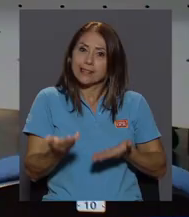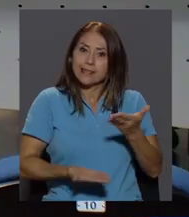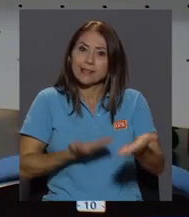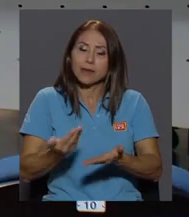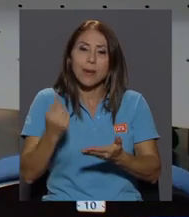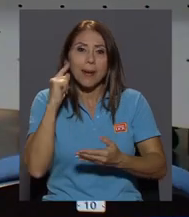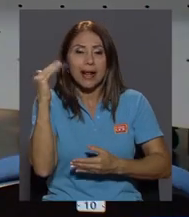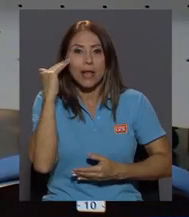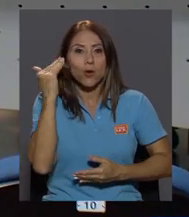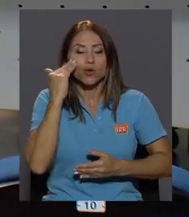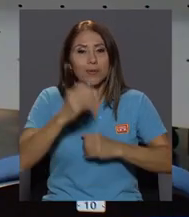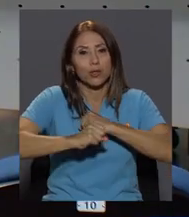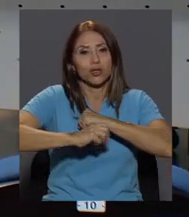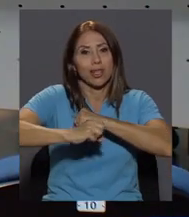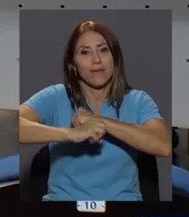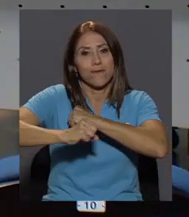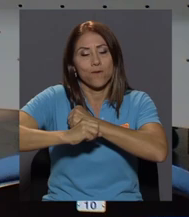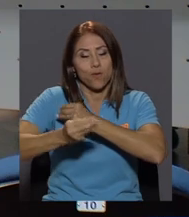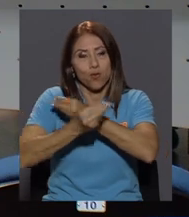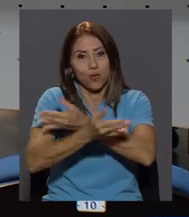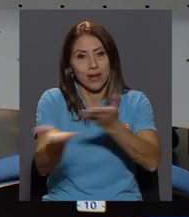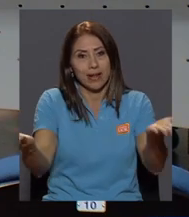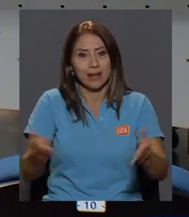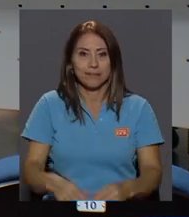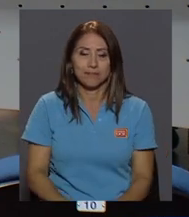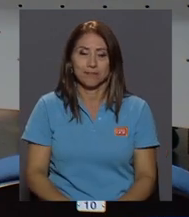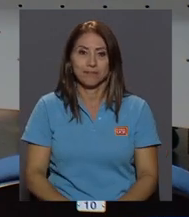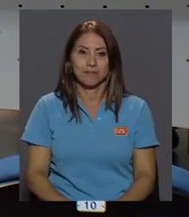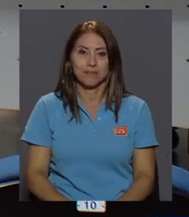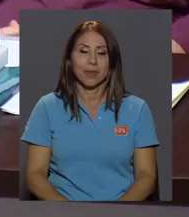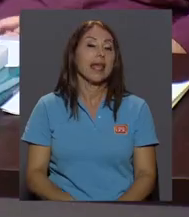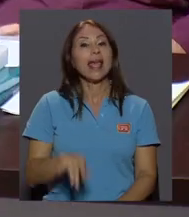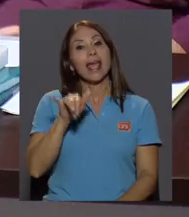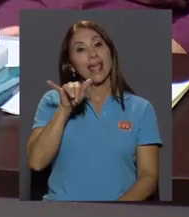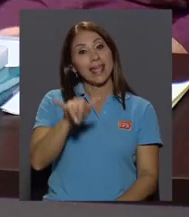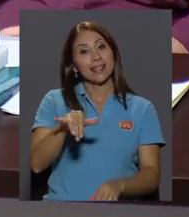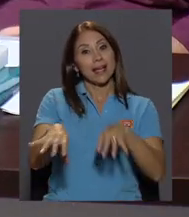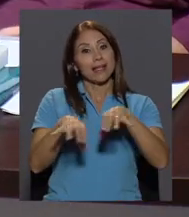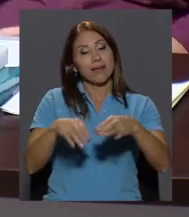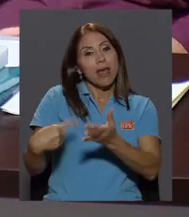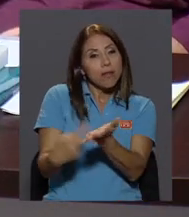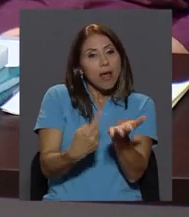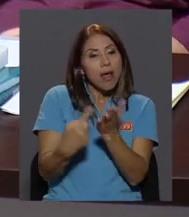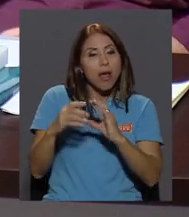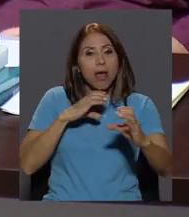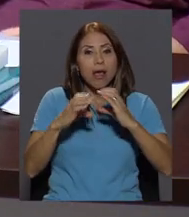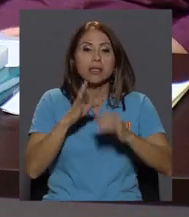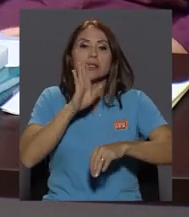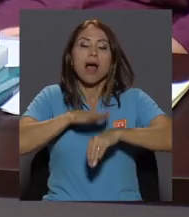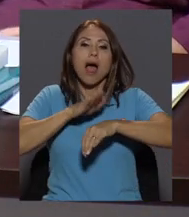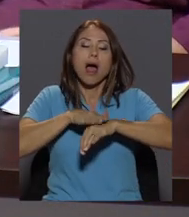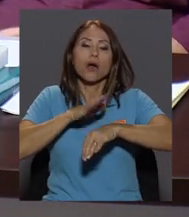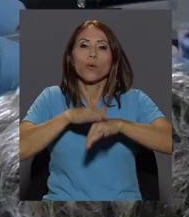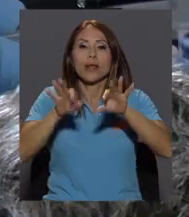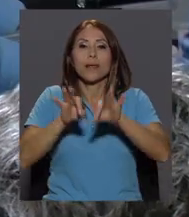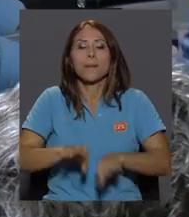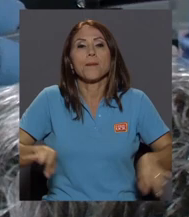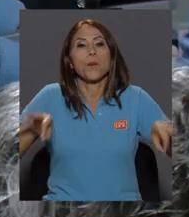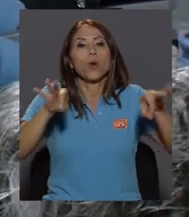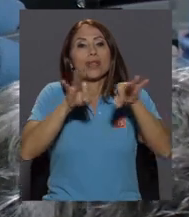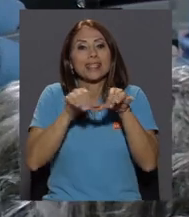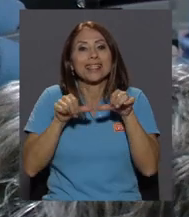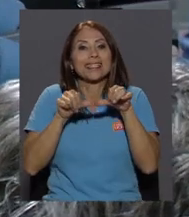que el conocimiento se divulgue, valga la redundancia. En este conversatorio se abordó la importancia de seguir